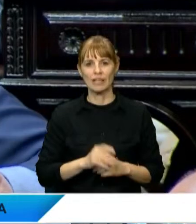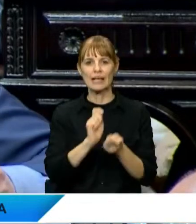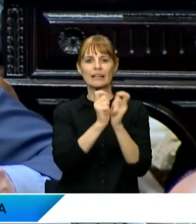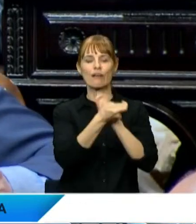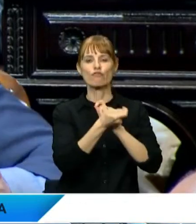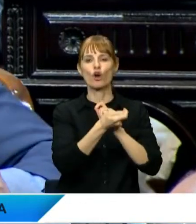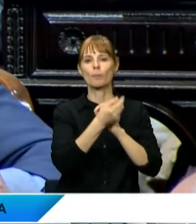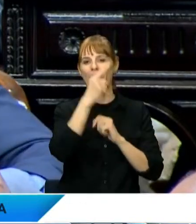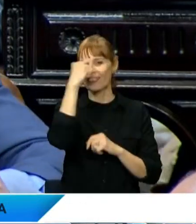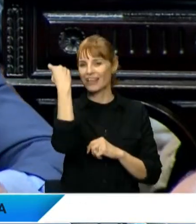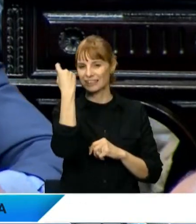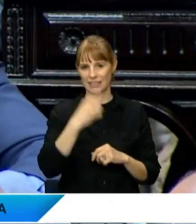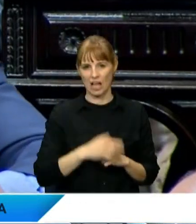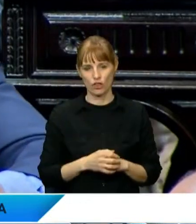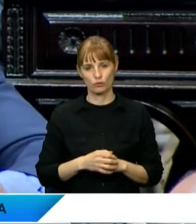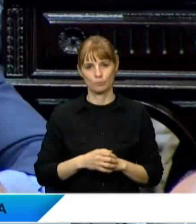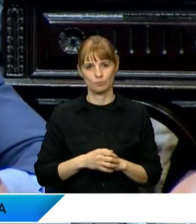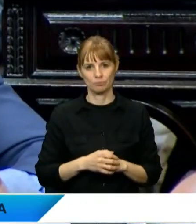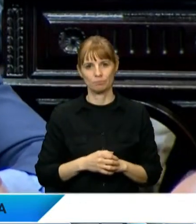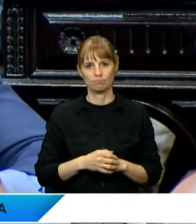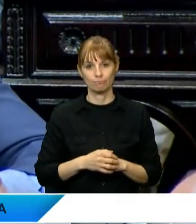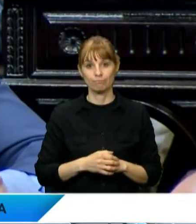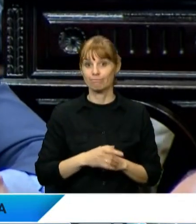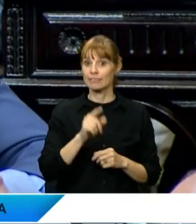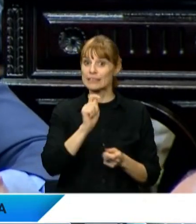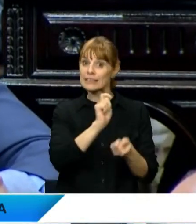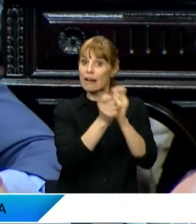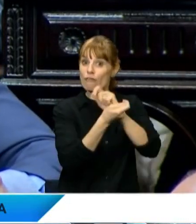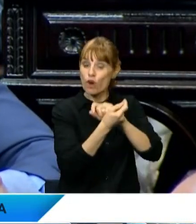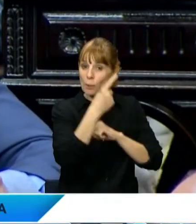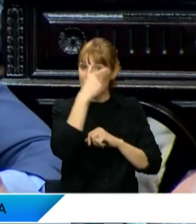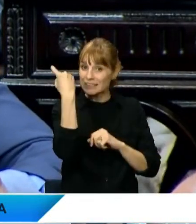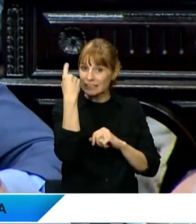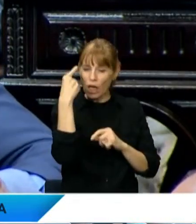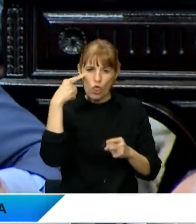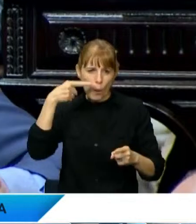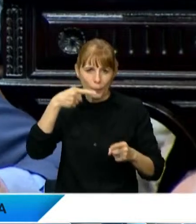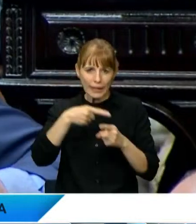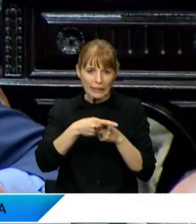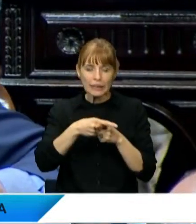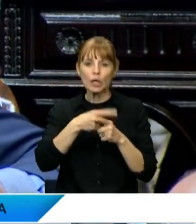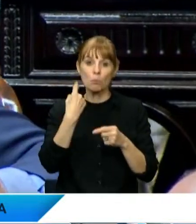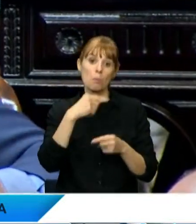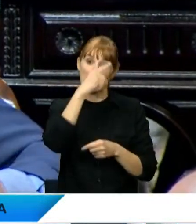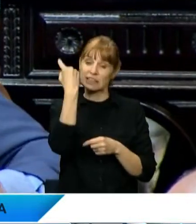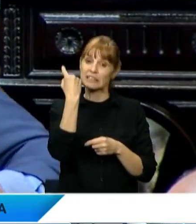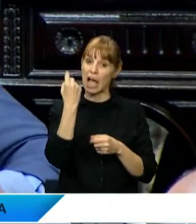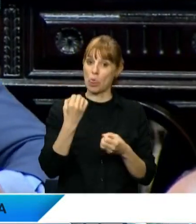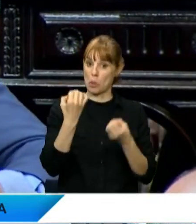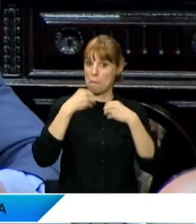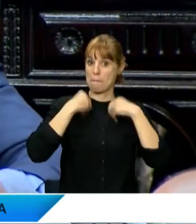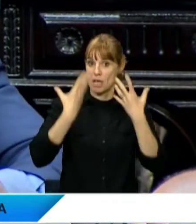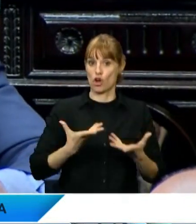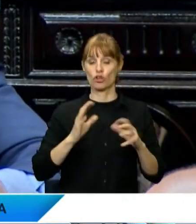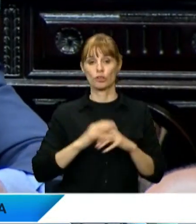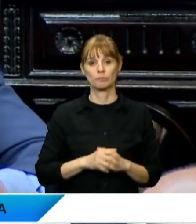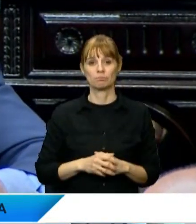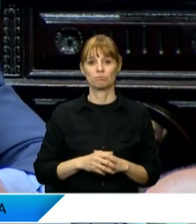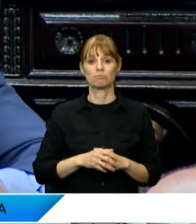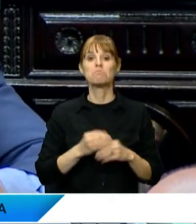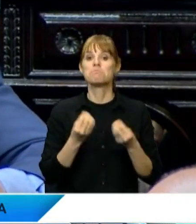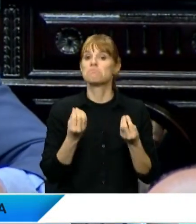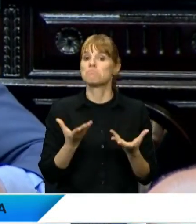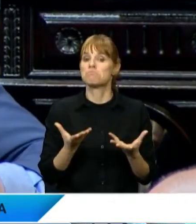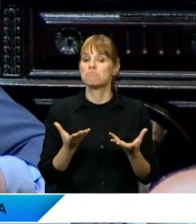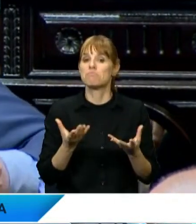Reforma del Estado. En la reforma del Estado el objetivo es hacer un Estado más eficiente. ¿Para